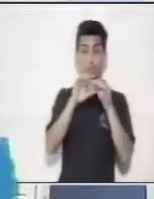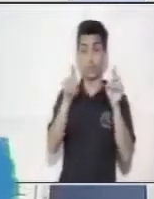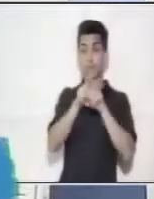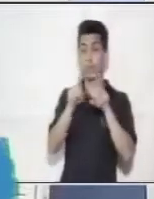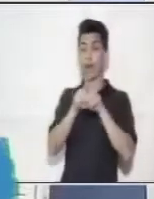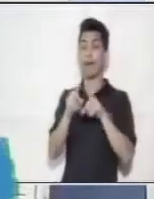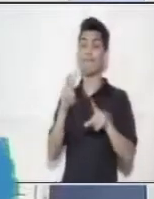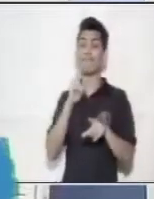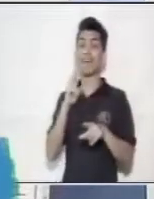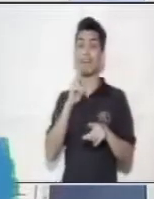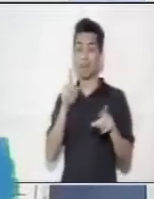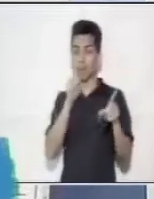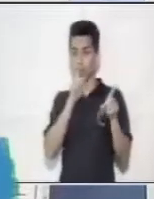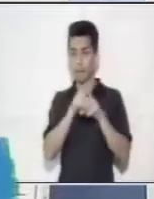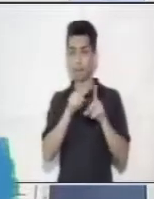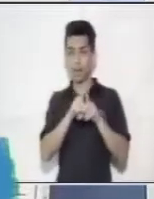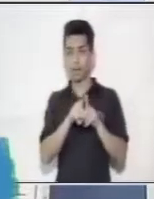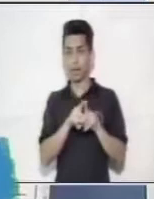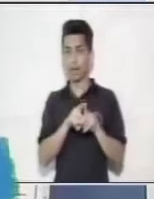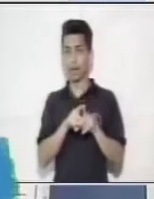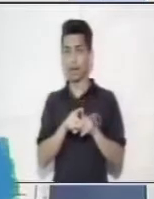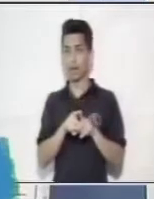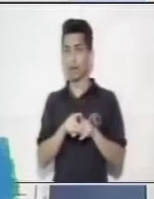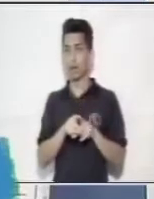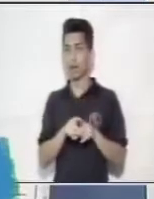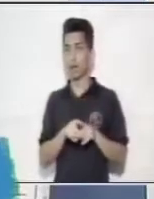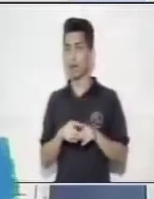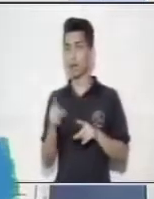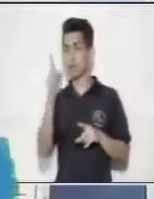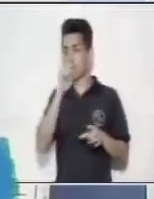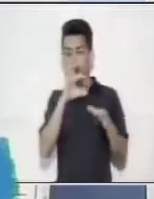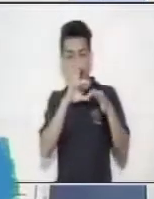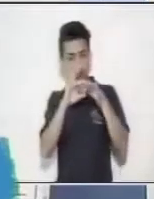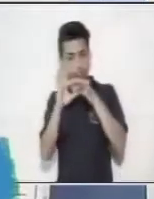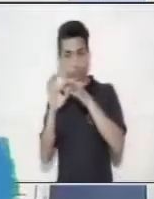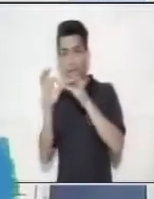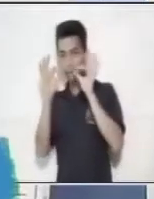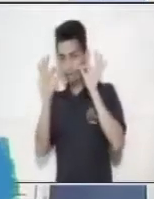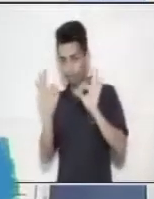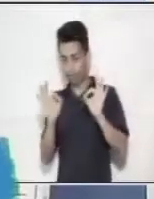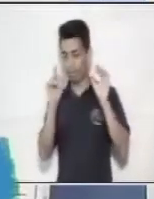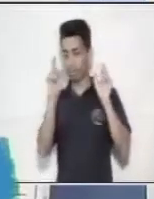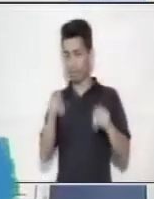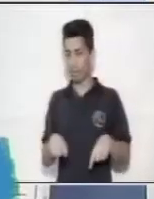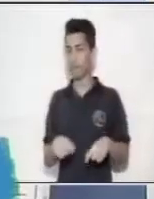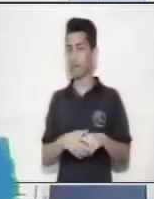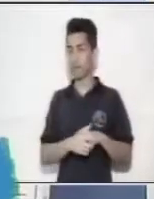en género y en número. Si no, sería una falta de concordancia.